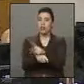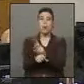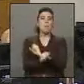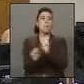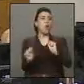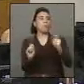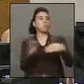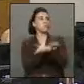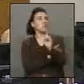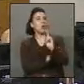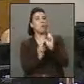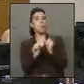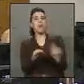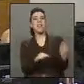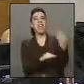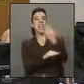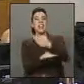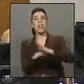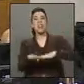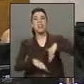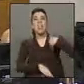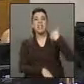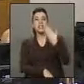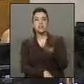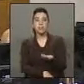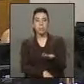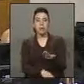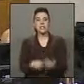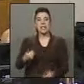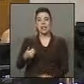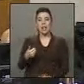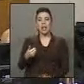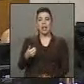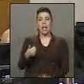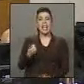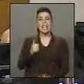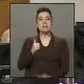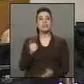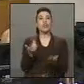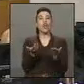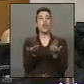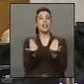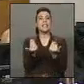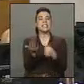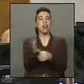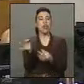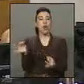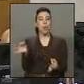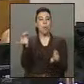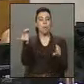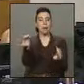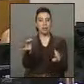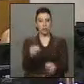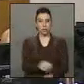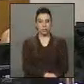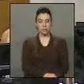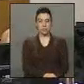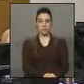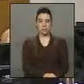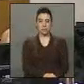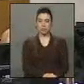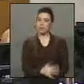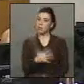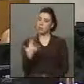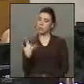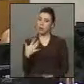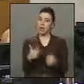negarse y concurrir en otra oportunidad a la inspección con los documentos requeridos. Es, por cierto, tremendamente